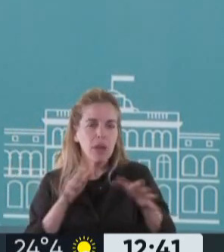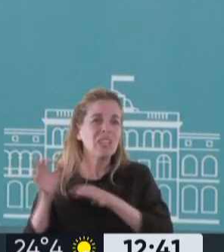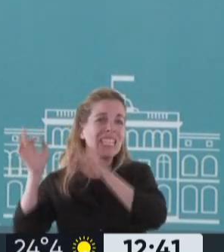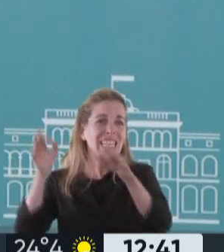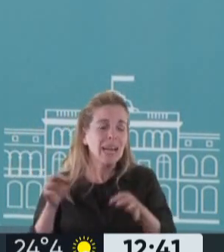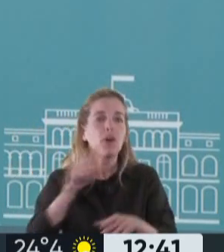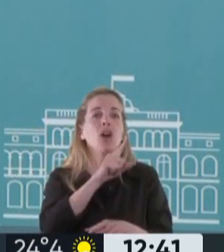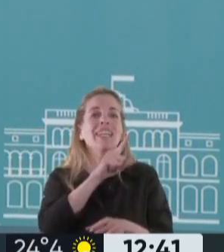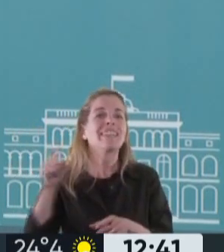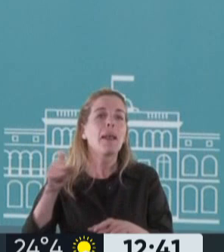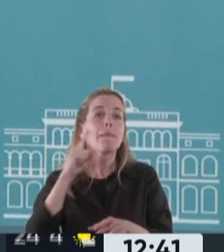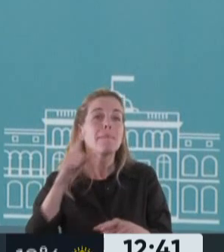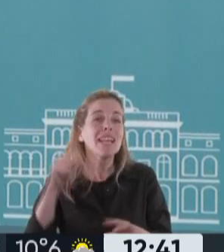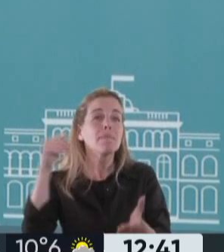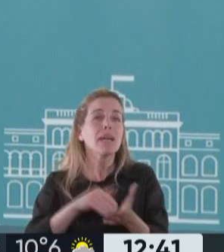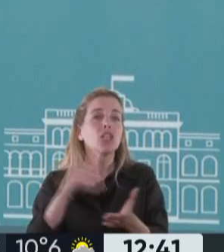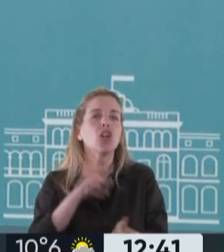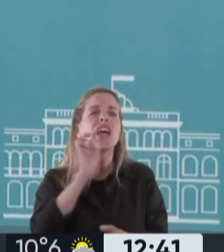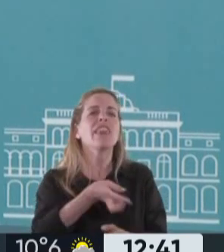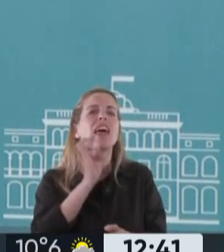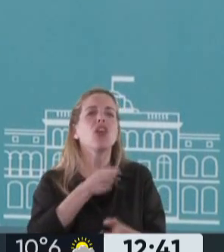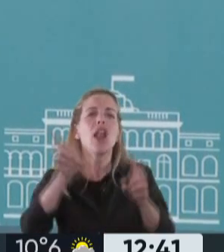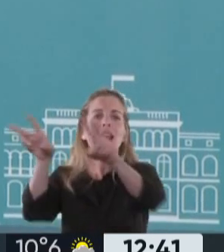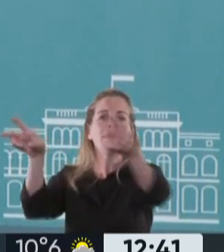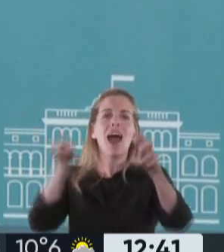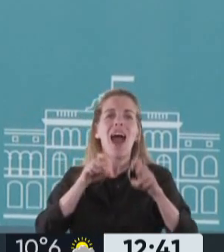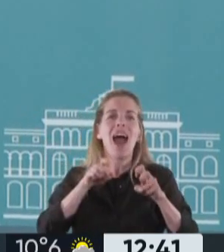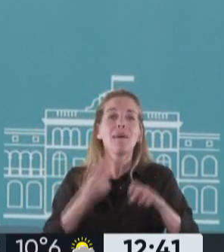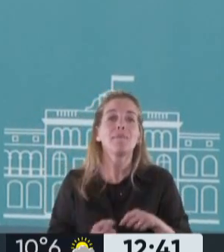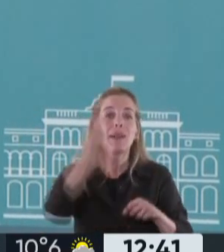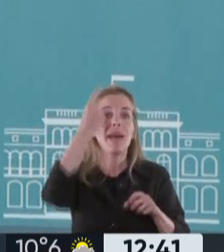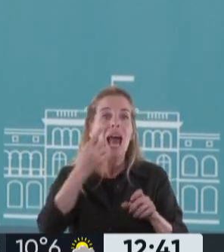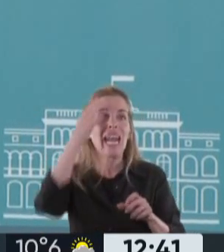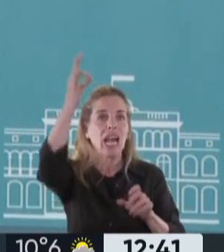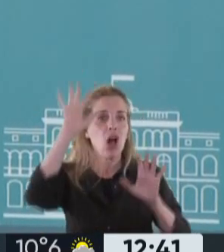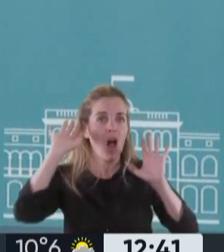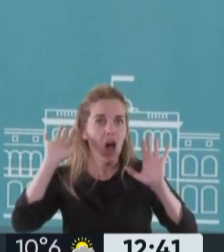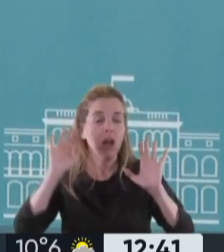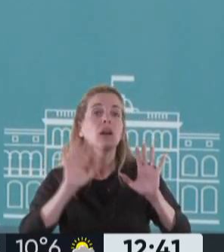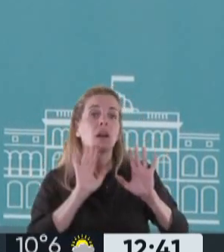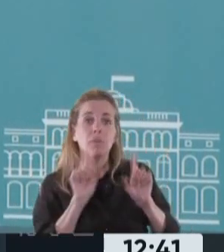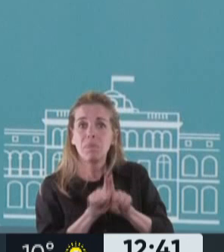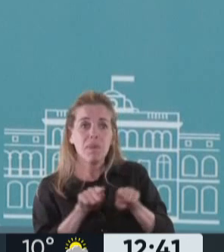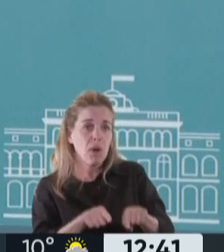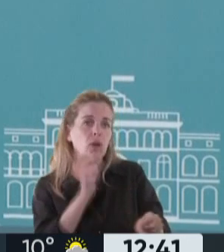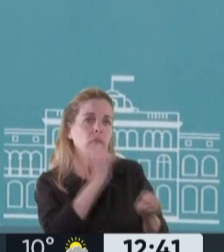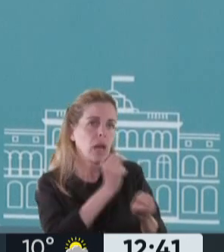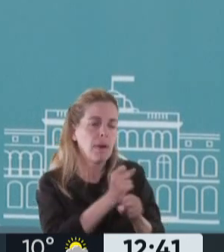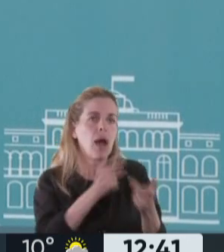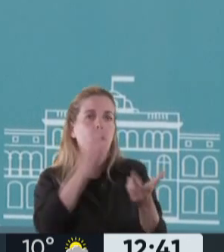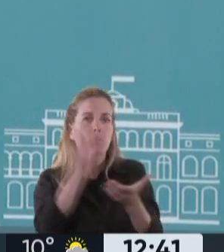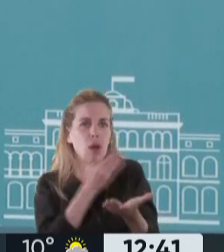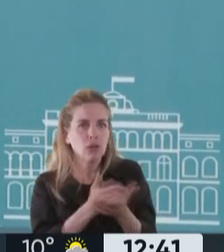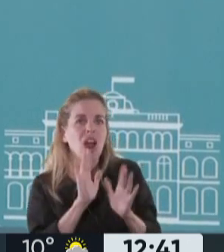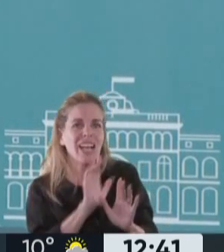a los 100.000 millones de dólares. Nunca esto antes pasó. Eso se traduce en el trabajo, se traduce en la producción. Y para